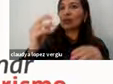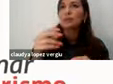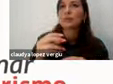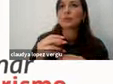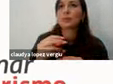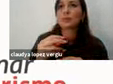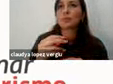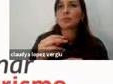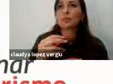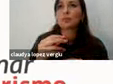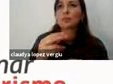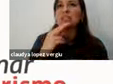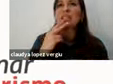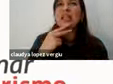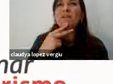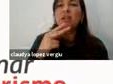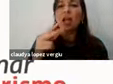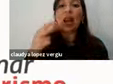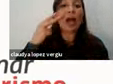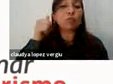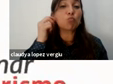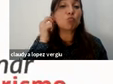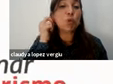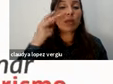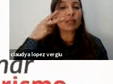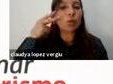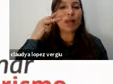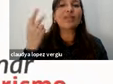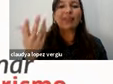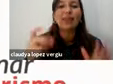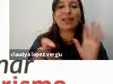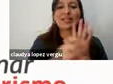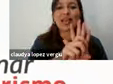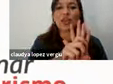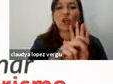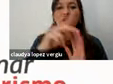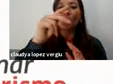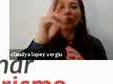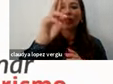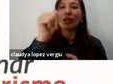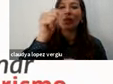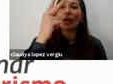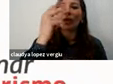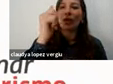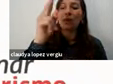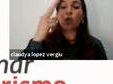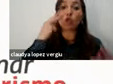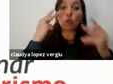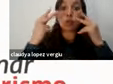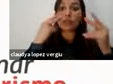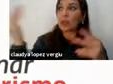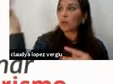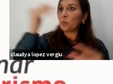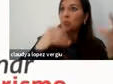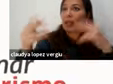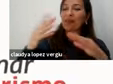significa mucho que las mujeres Aguajún ya cuentan con un sello Travel, ¿no? Entonces, los turistas pueden venir